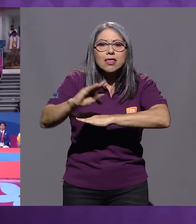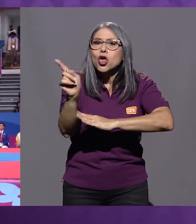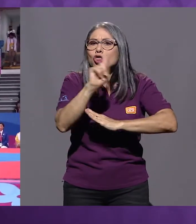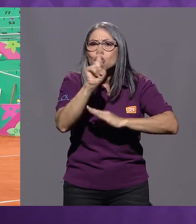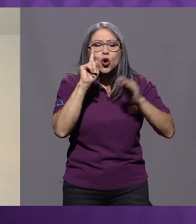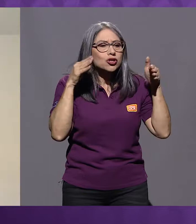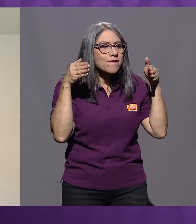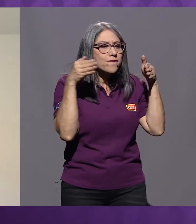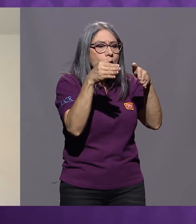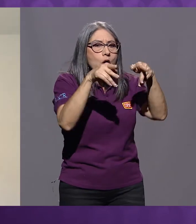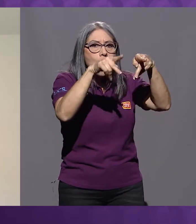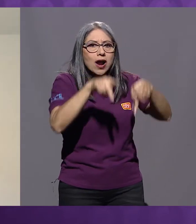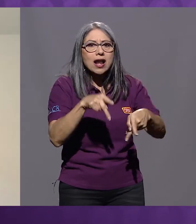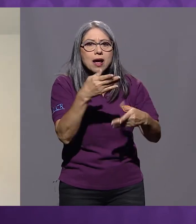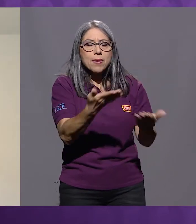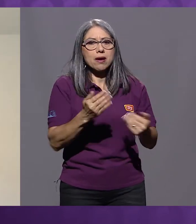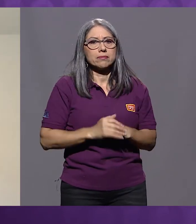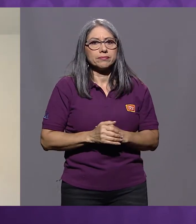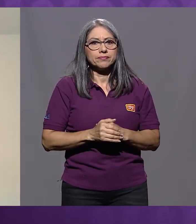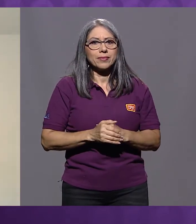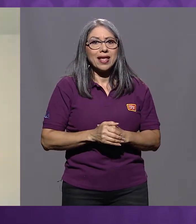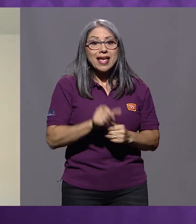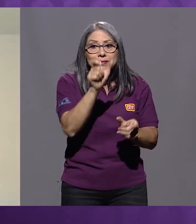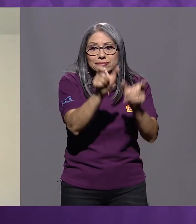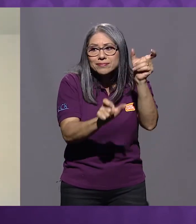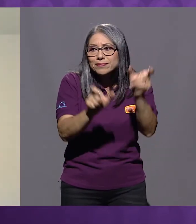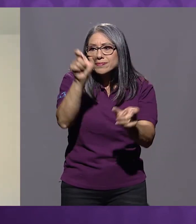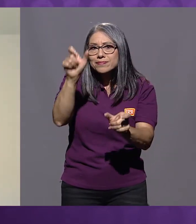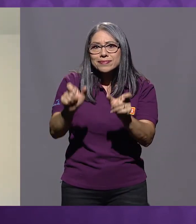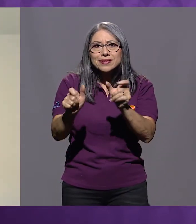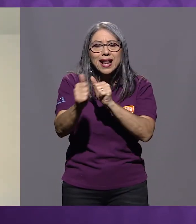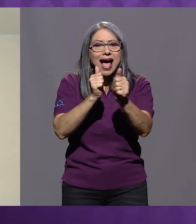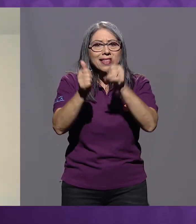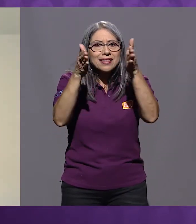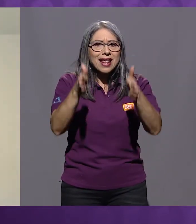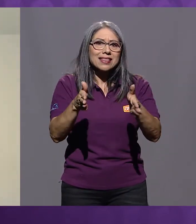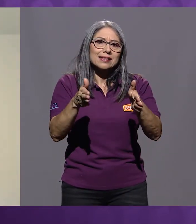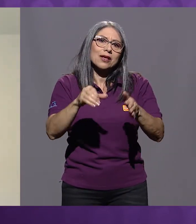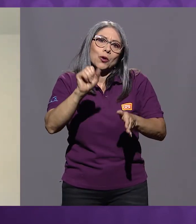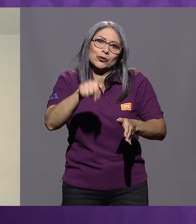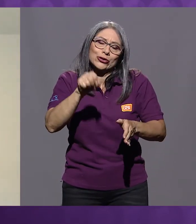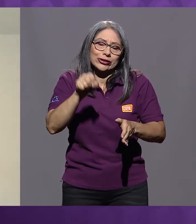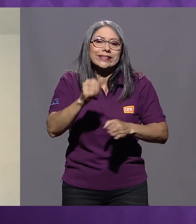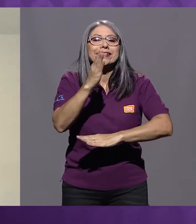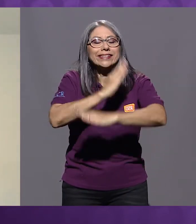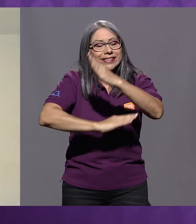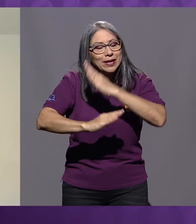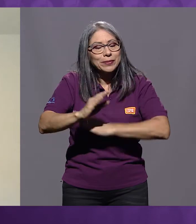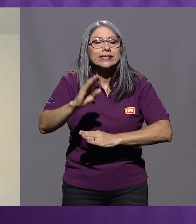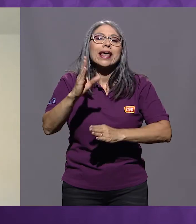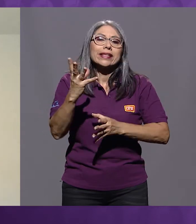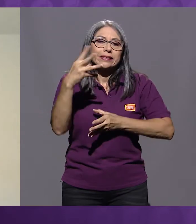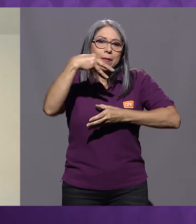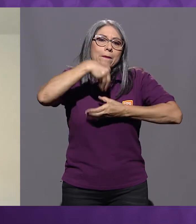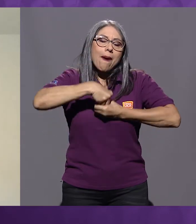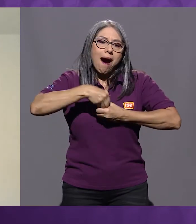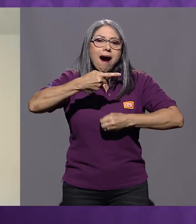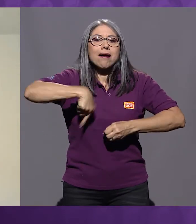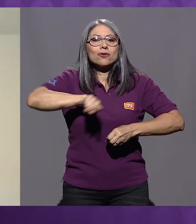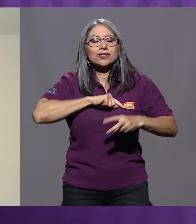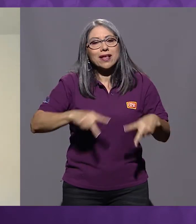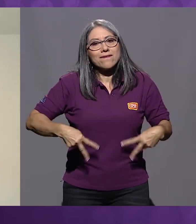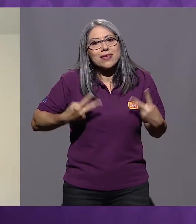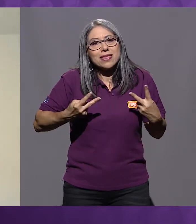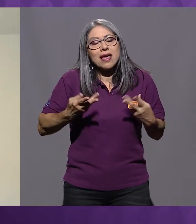el deportista. Y ninguno de los atletas, en realidad, la discapacidad sí es parte de nuestra vida, sí tenemos que vivir